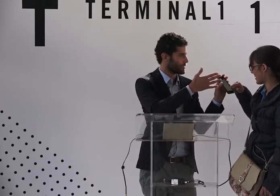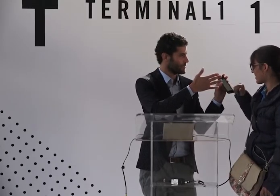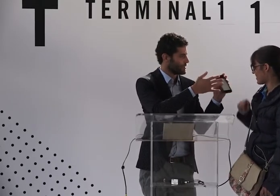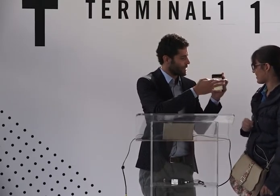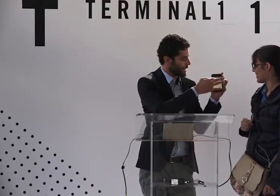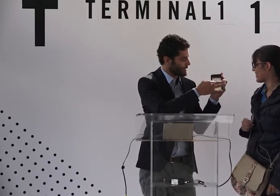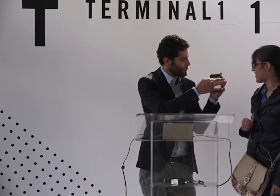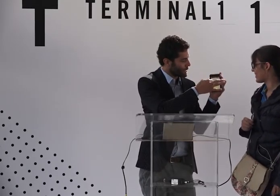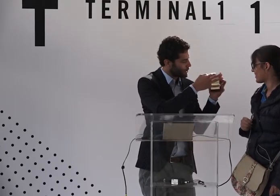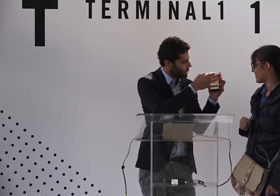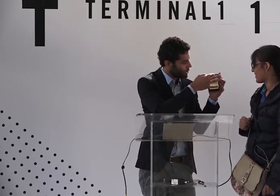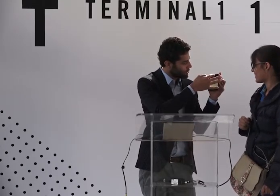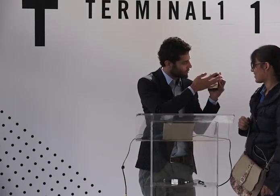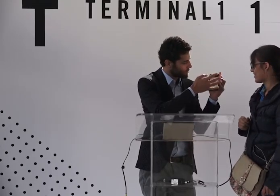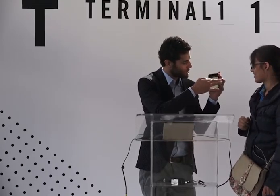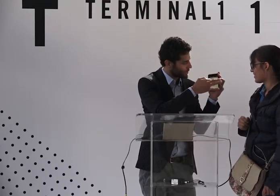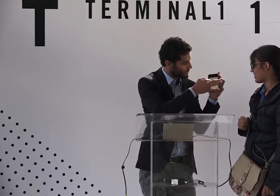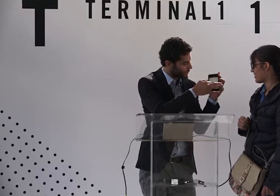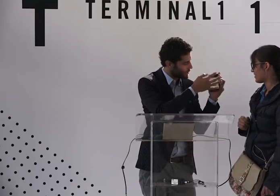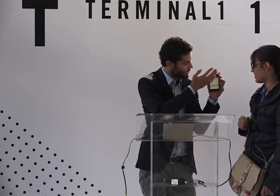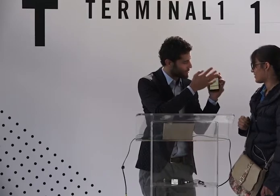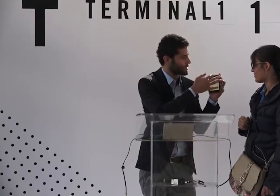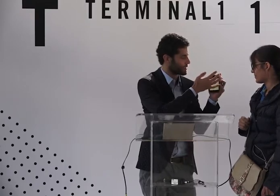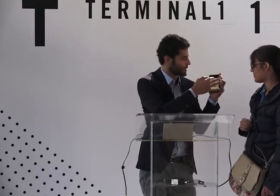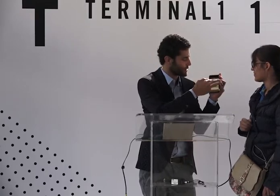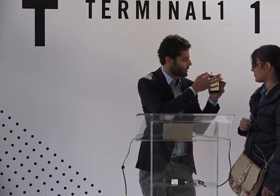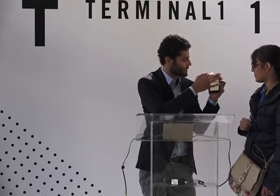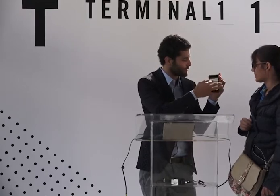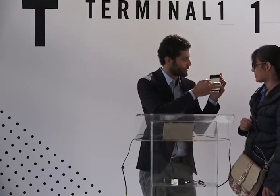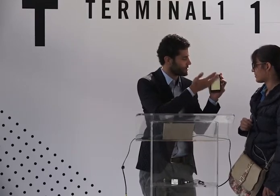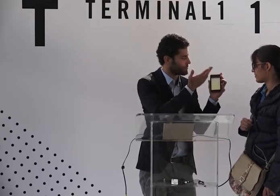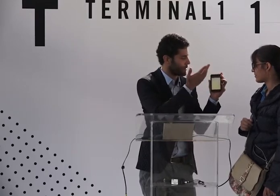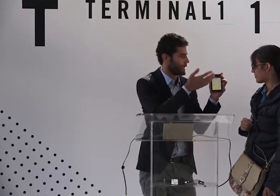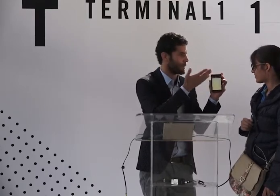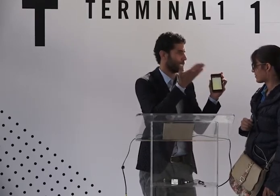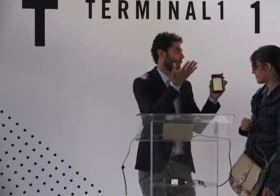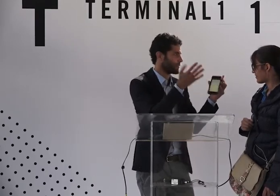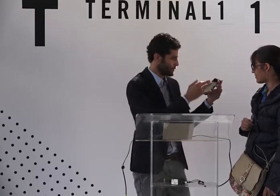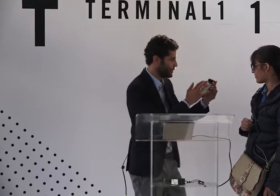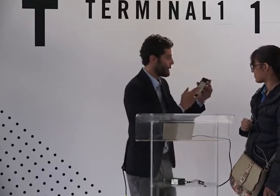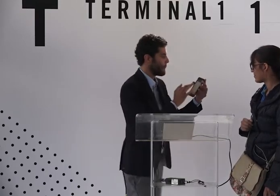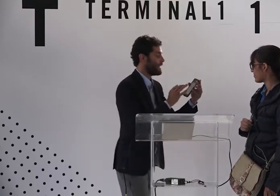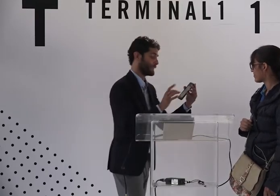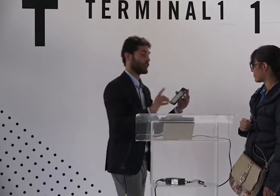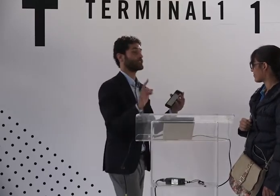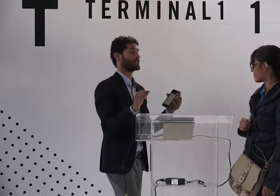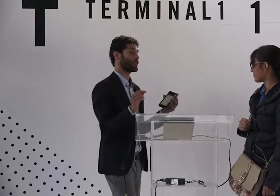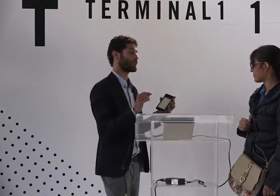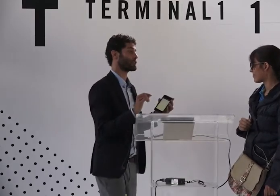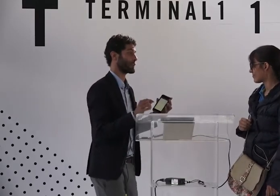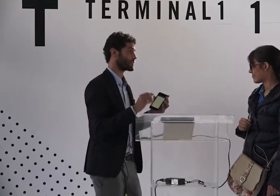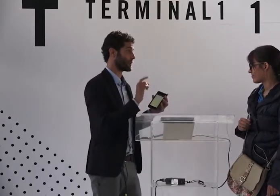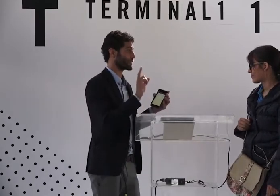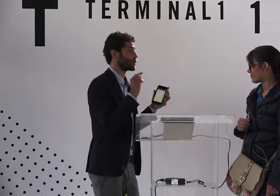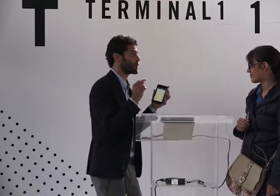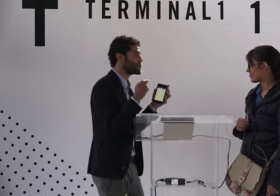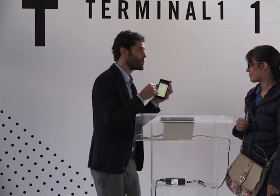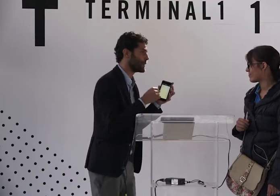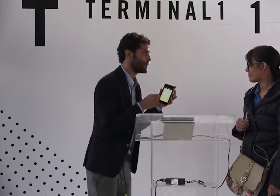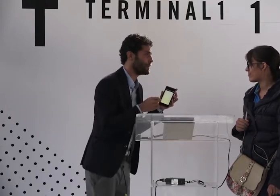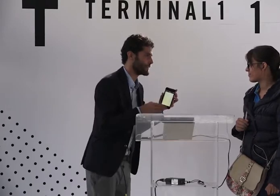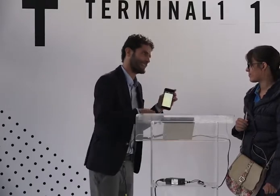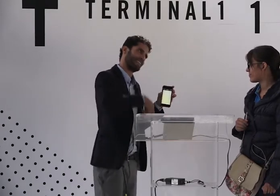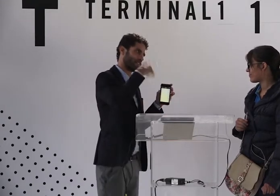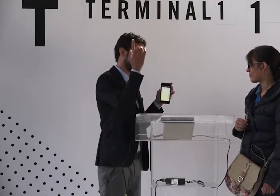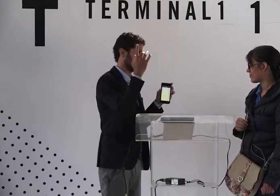Son al azar, ¿no? Ahí si le pico, 77 y así, 44, ¿no? Entonces, yo lo que tú quieres es que vas a escoger